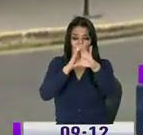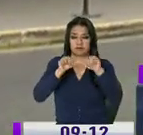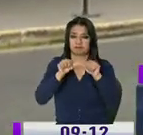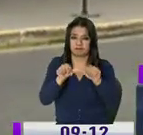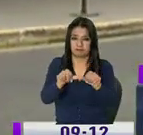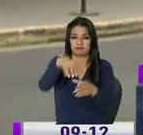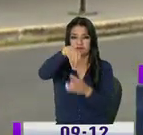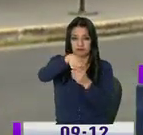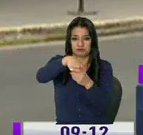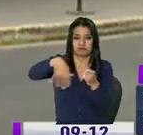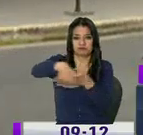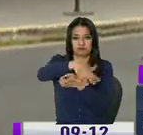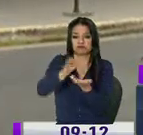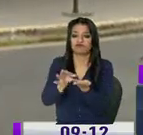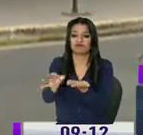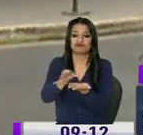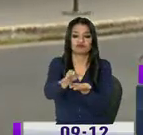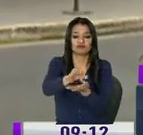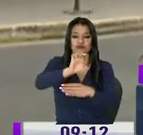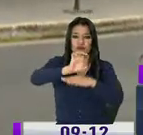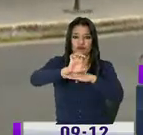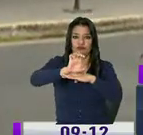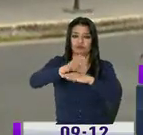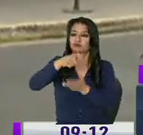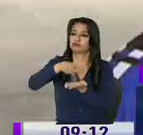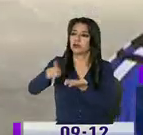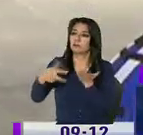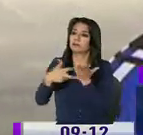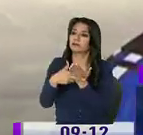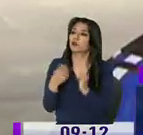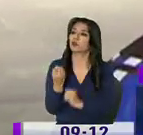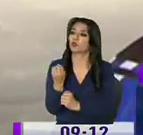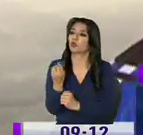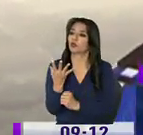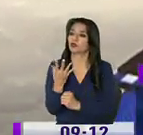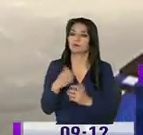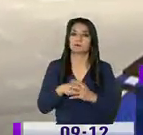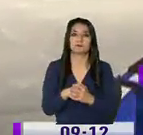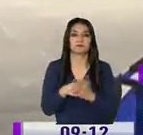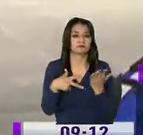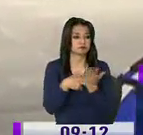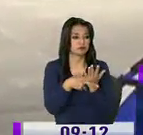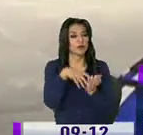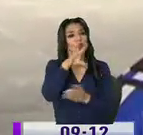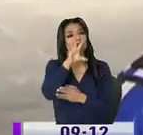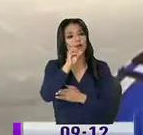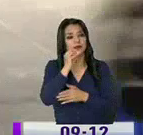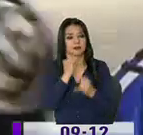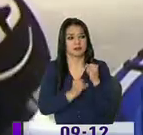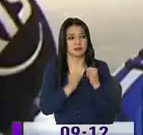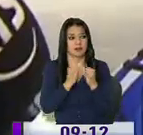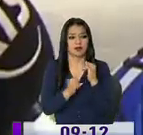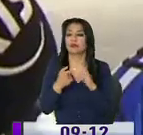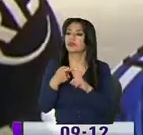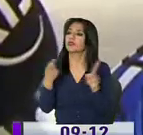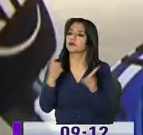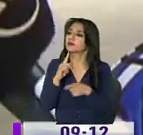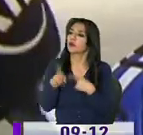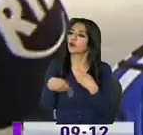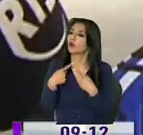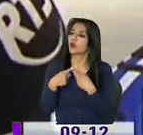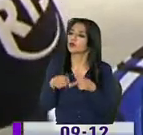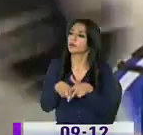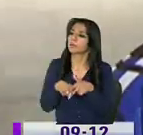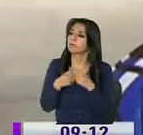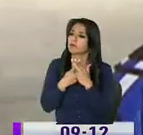interna en los cantones del Ecuador. ¿El pasaje a cuánto está por acá? El pasaje está a 40 centavos, mi hermano. ¿Desde cuándo empezó a regir esta